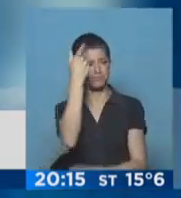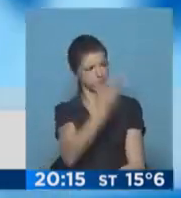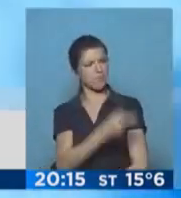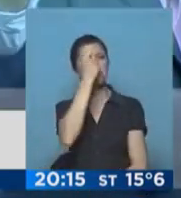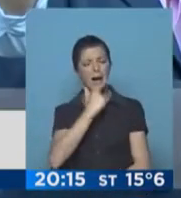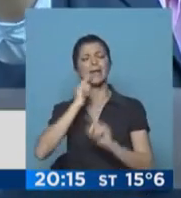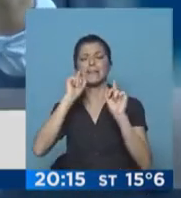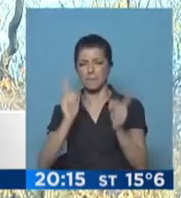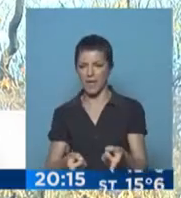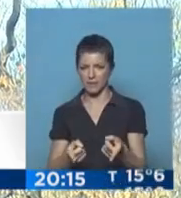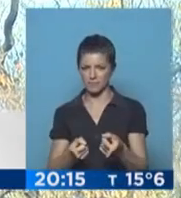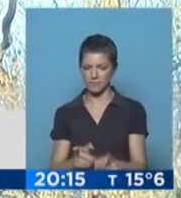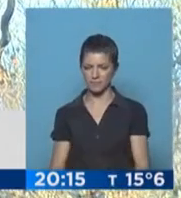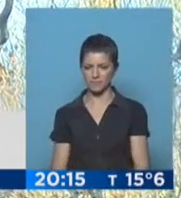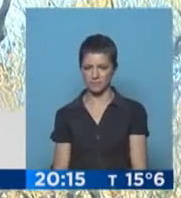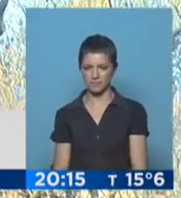Macri! ¡Viva, compañeros!